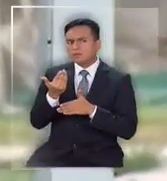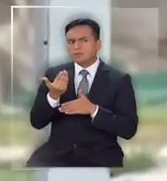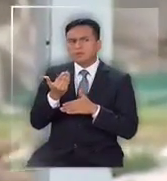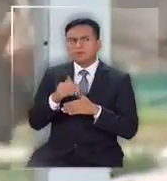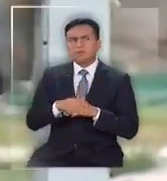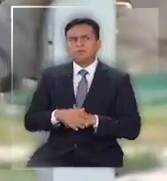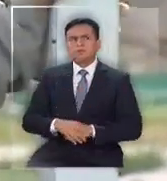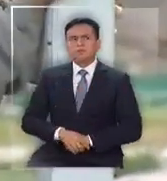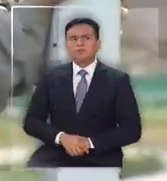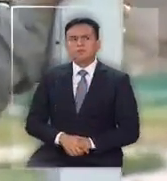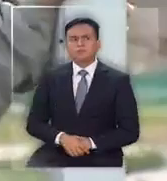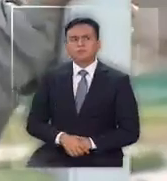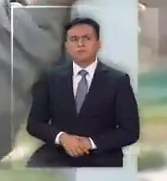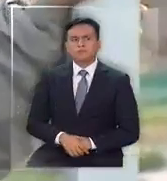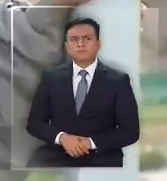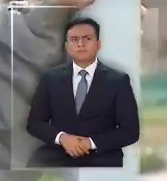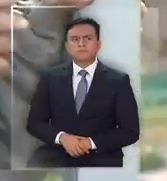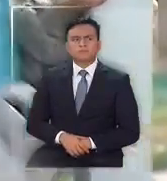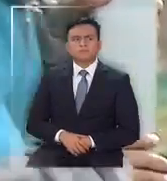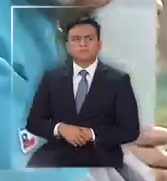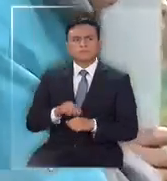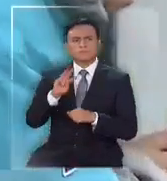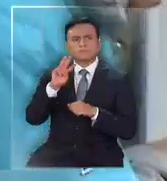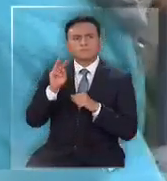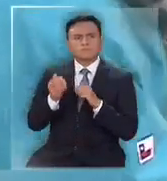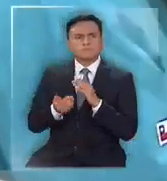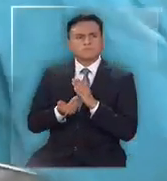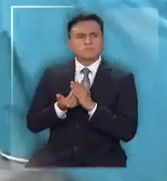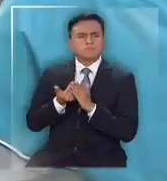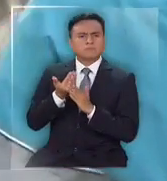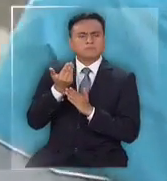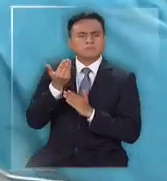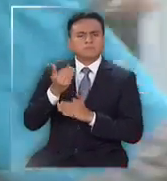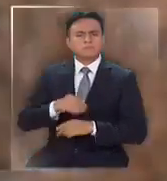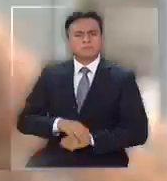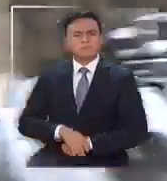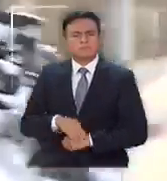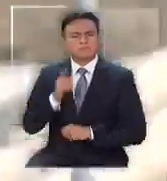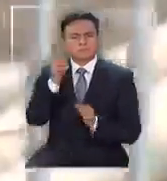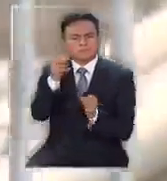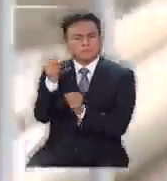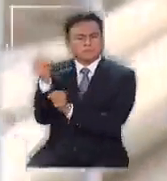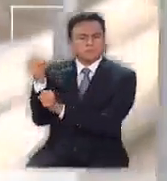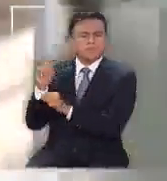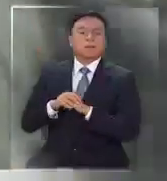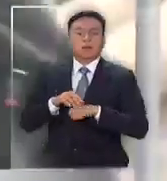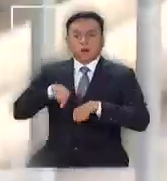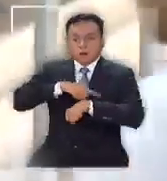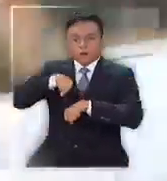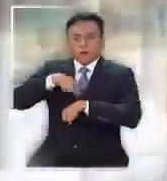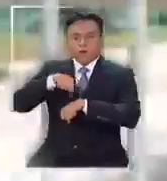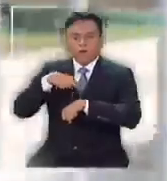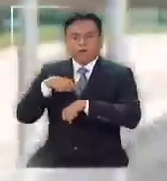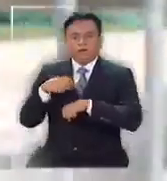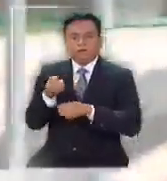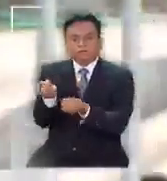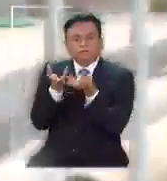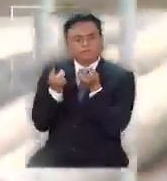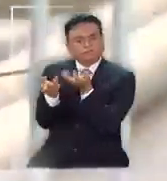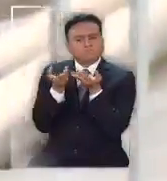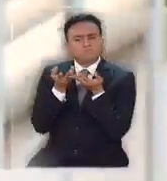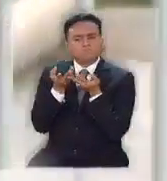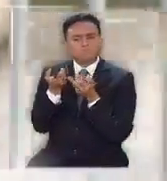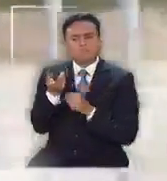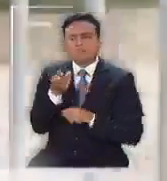5 de la mañana. Y a las 3 de la mañana salió el... Con el pasar de las horas y la toma de declaraciones